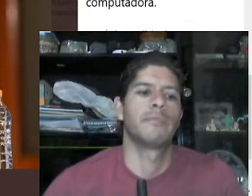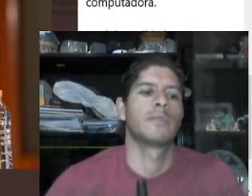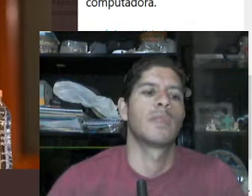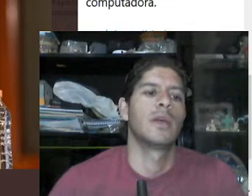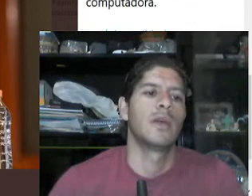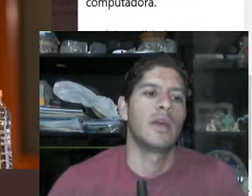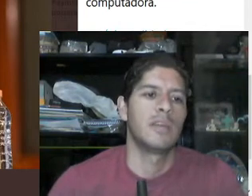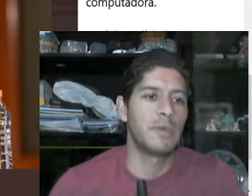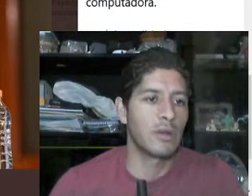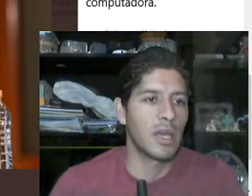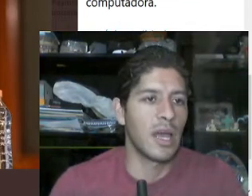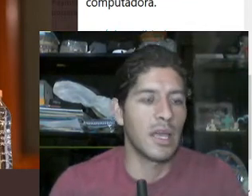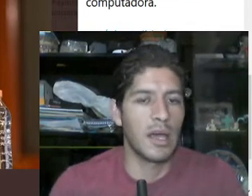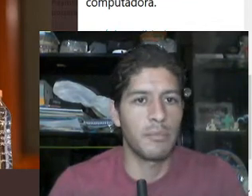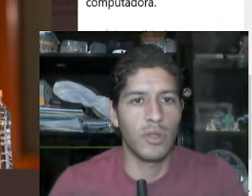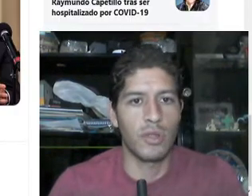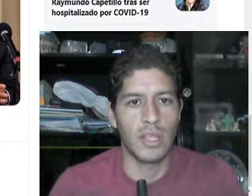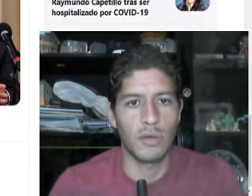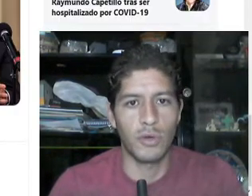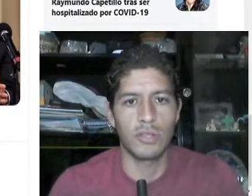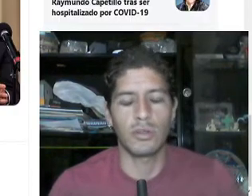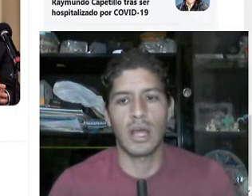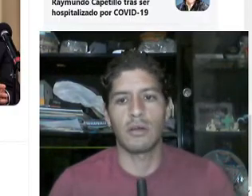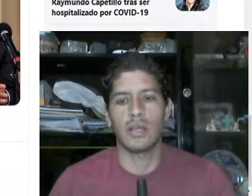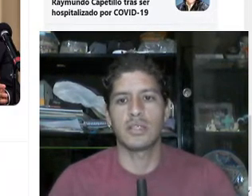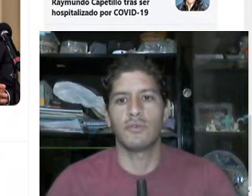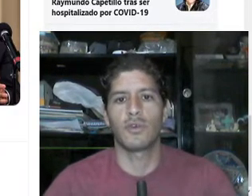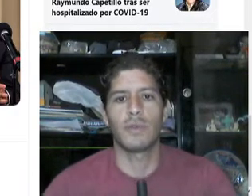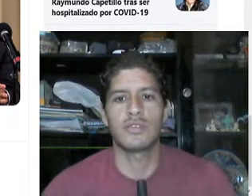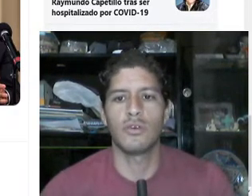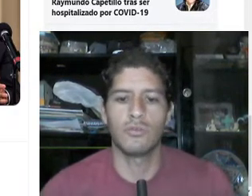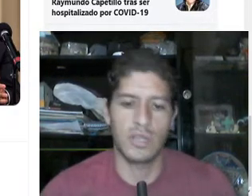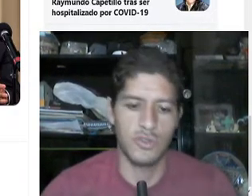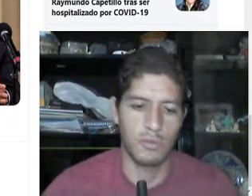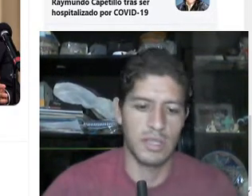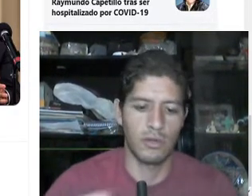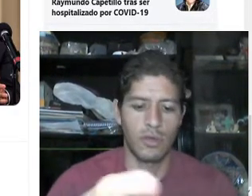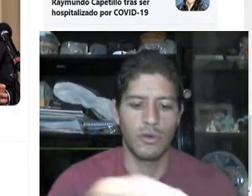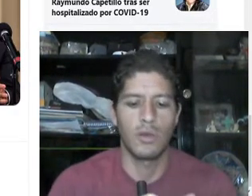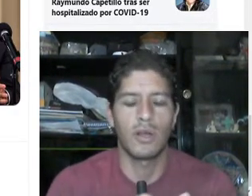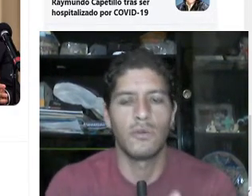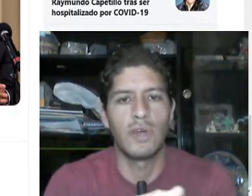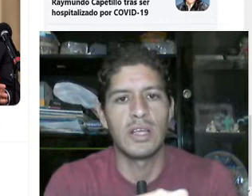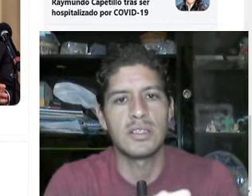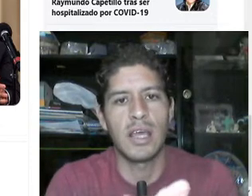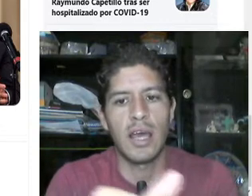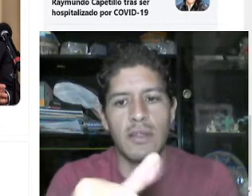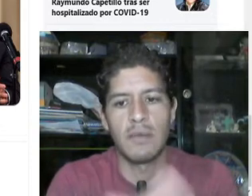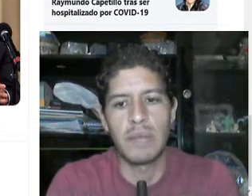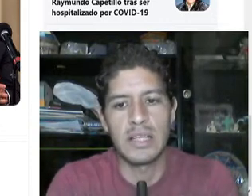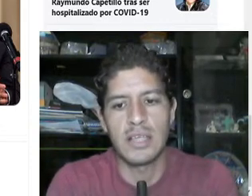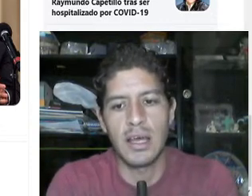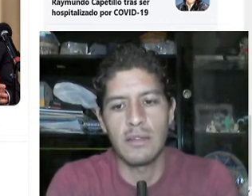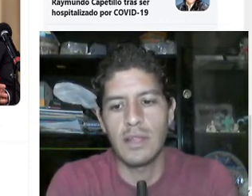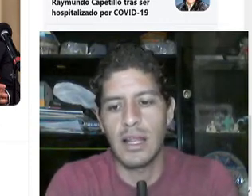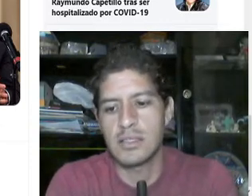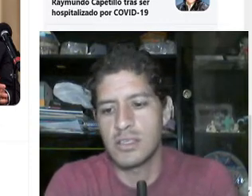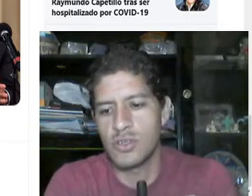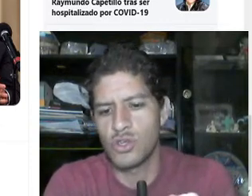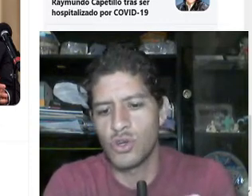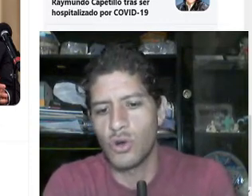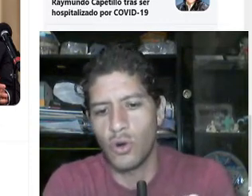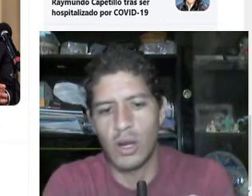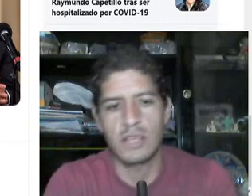INPI. Espero que haya podido quedar un poquito claro esta información, un resumen de lo que hubo en la conferencia de prensa de